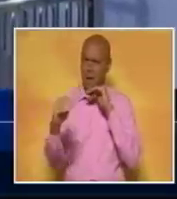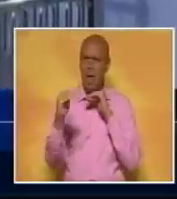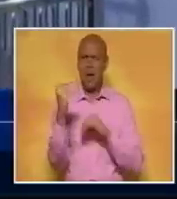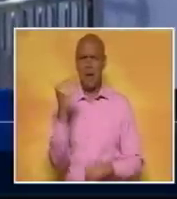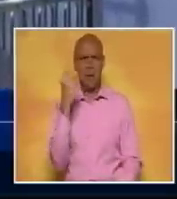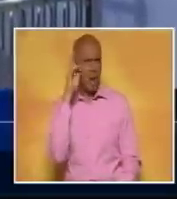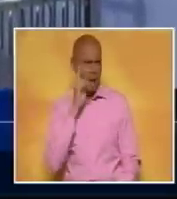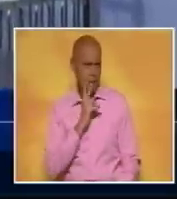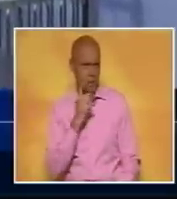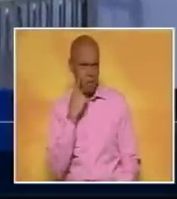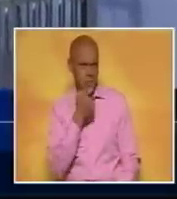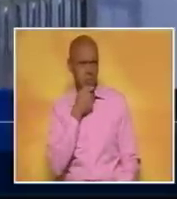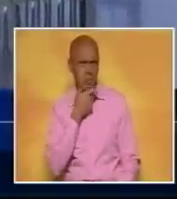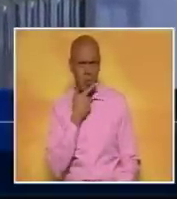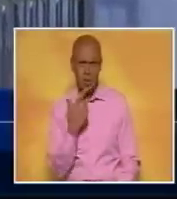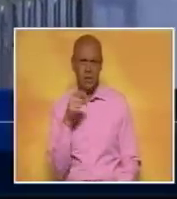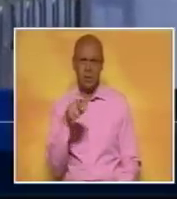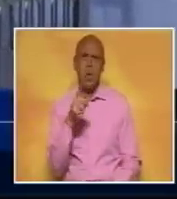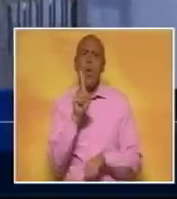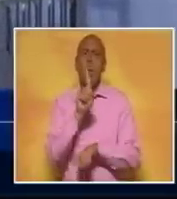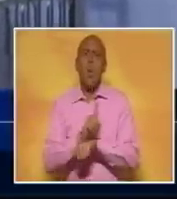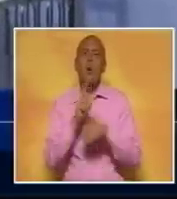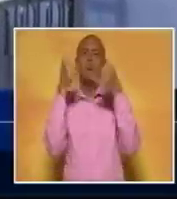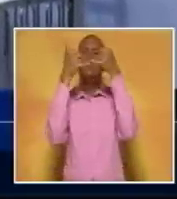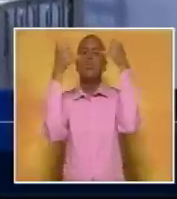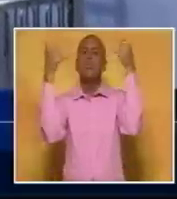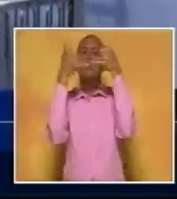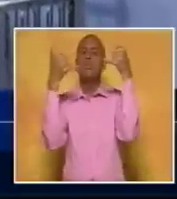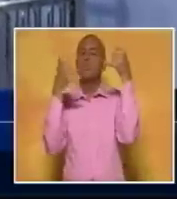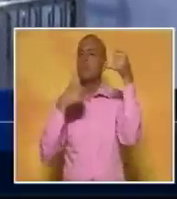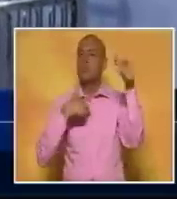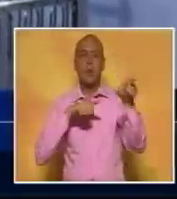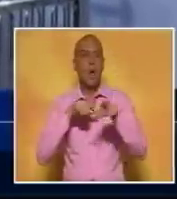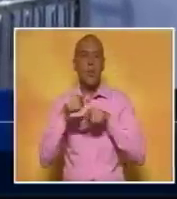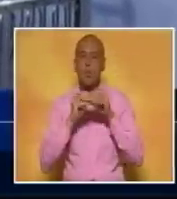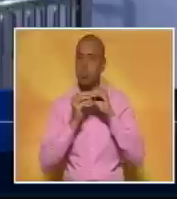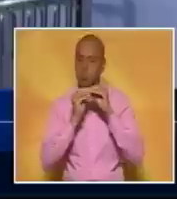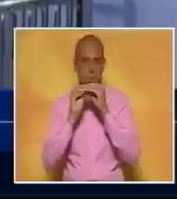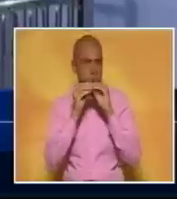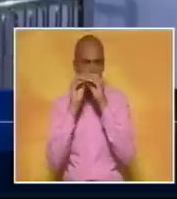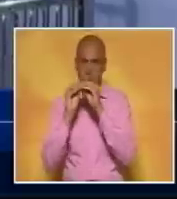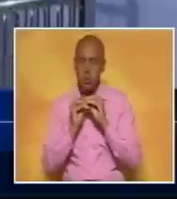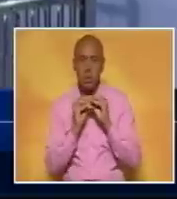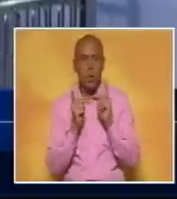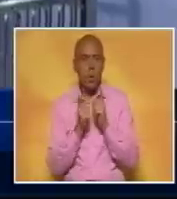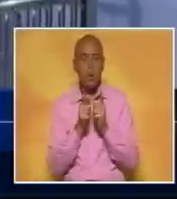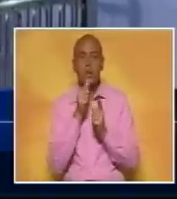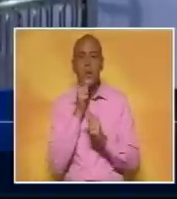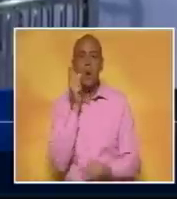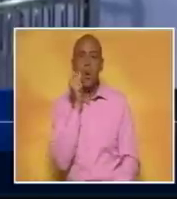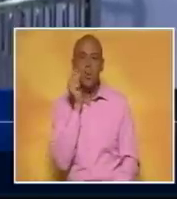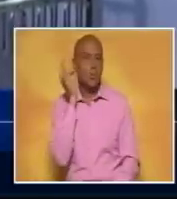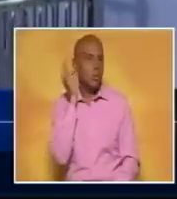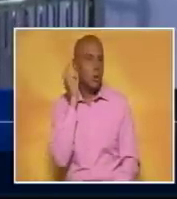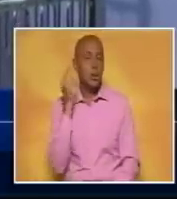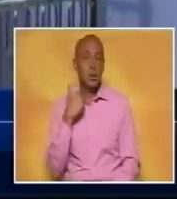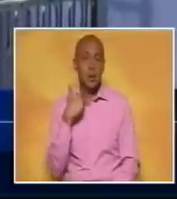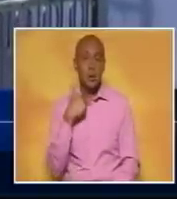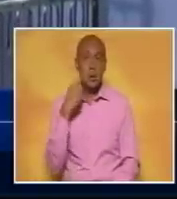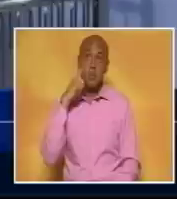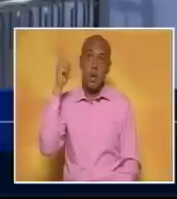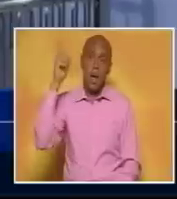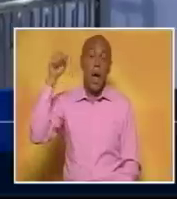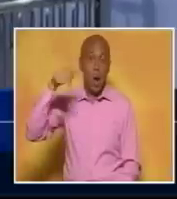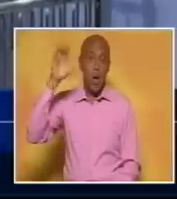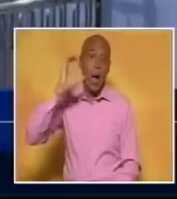un tema de cortocircuito. Inmediatamente estamos tomando las acciones. Le dije al equipo de trabajo, bueno, esperen, cuando yo regrese de Caracas, que hoy estaba en